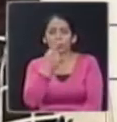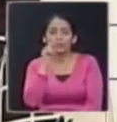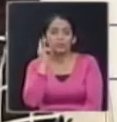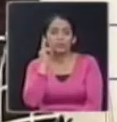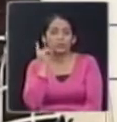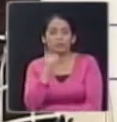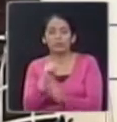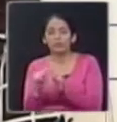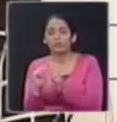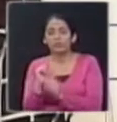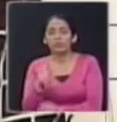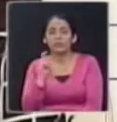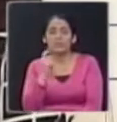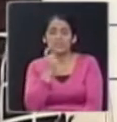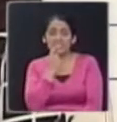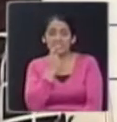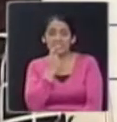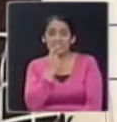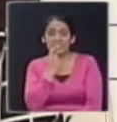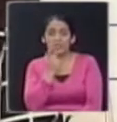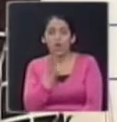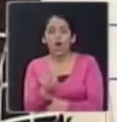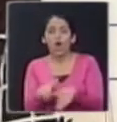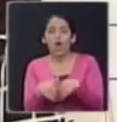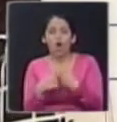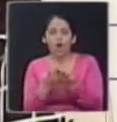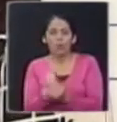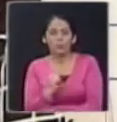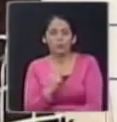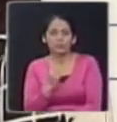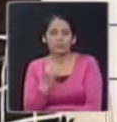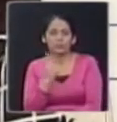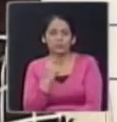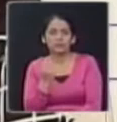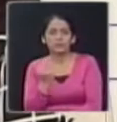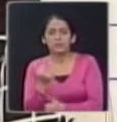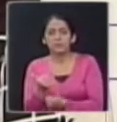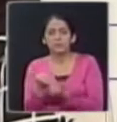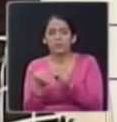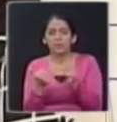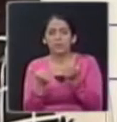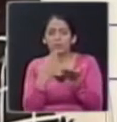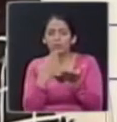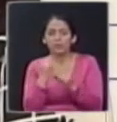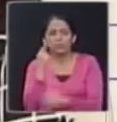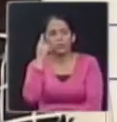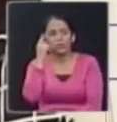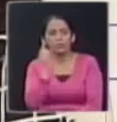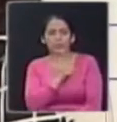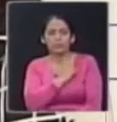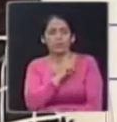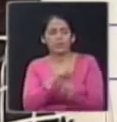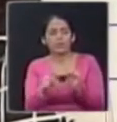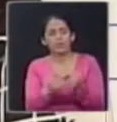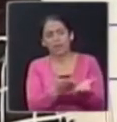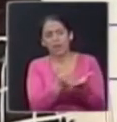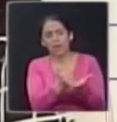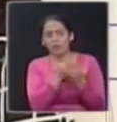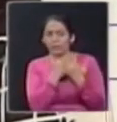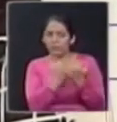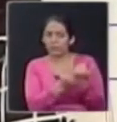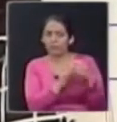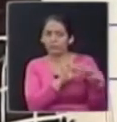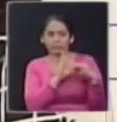las Islas Galápagos y con el propósito de unir esfuerzos entre universidades para